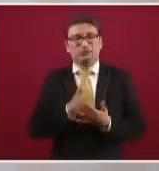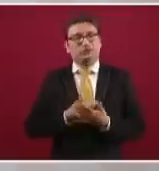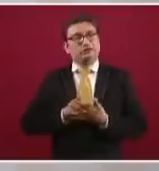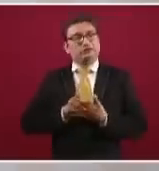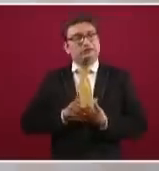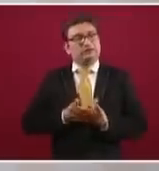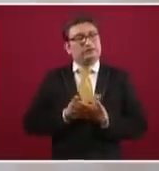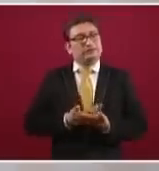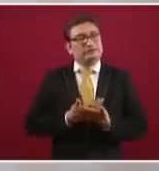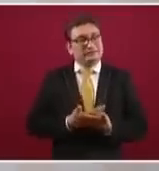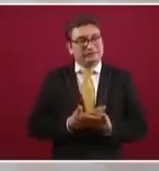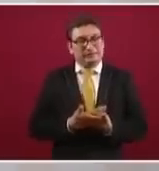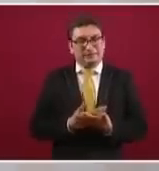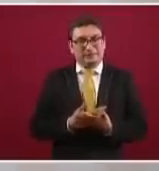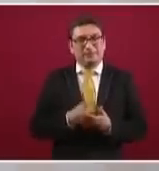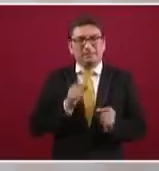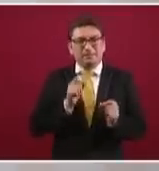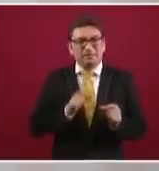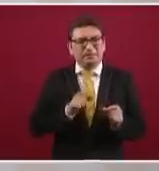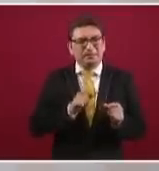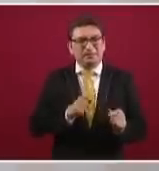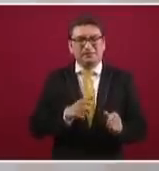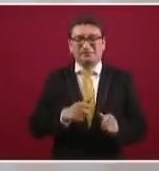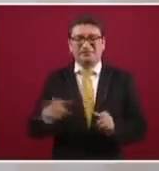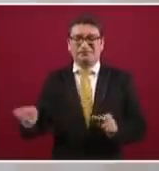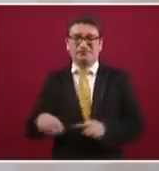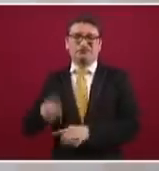sigamos con lo mismo.